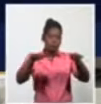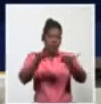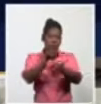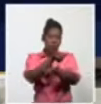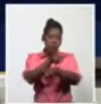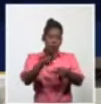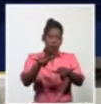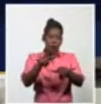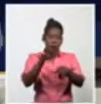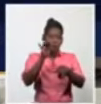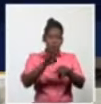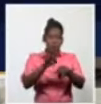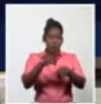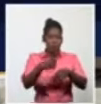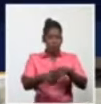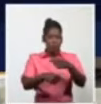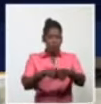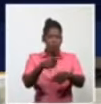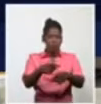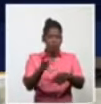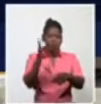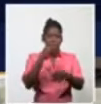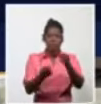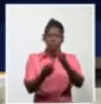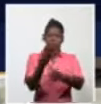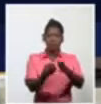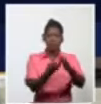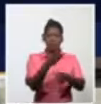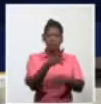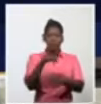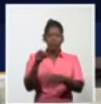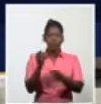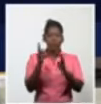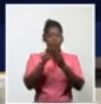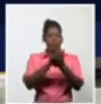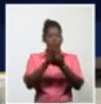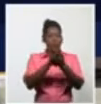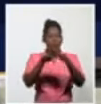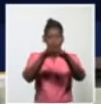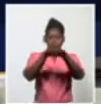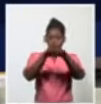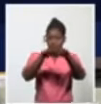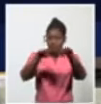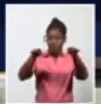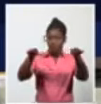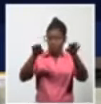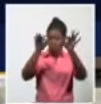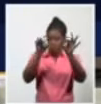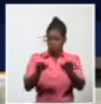días, cogiendo los días, una cifra similar